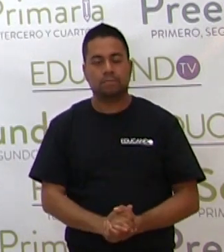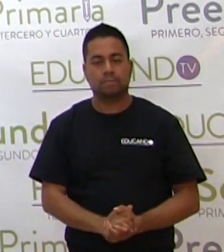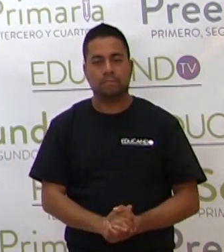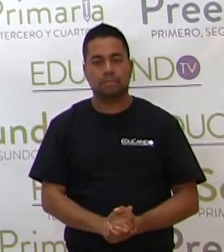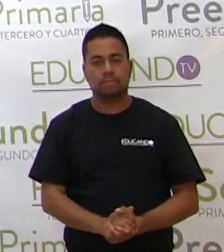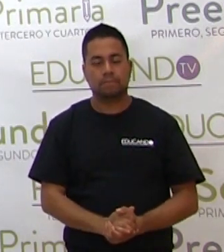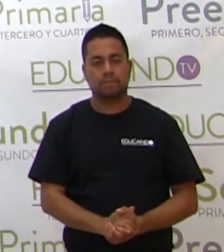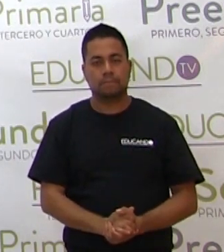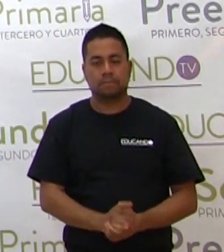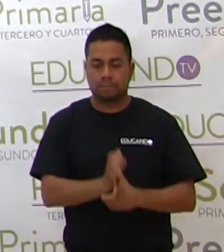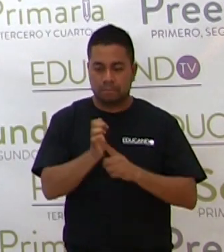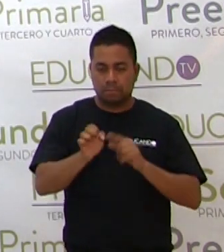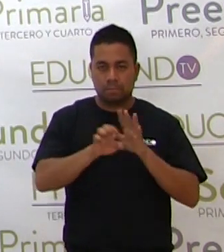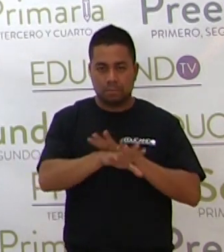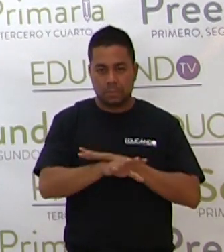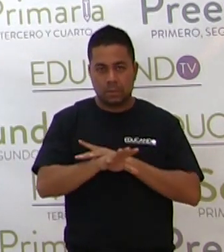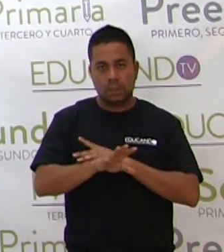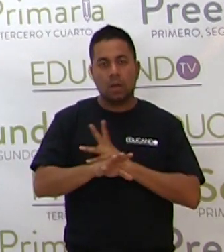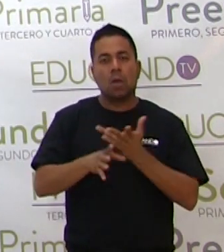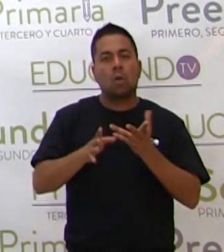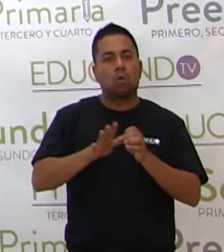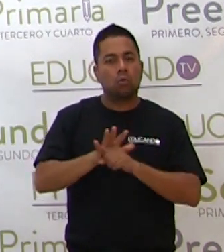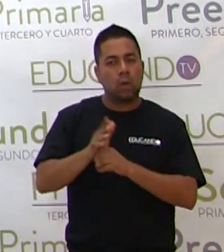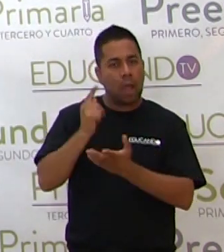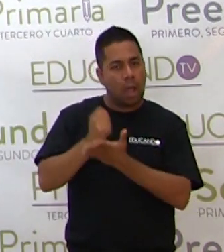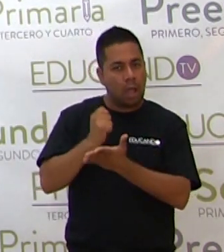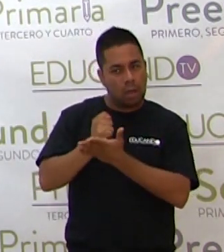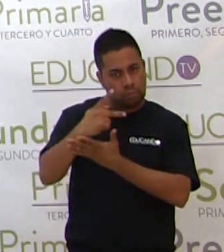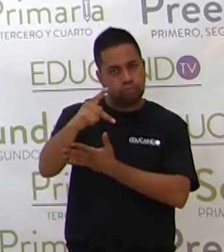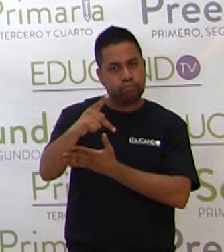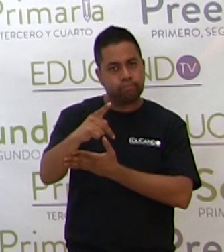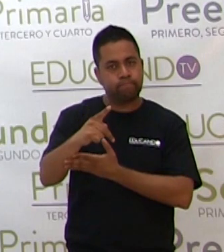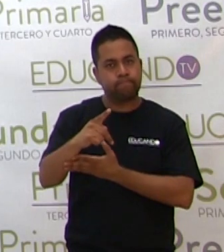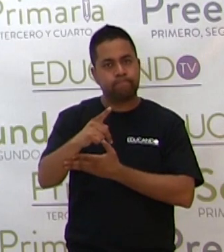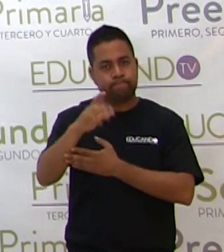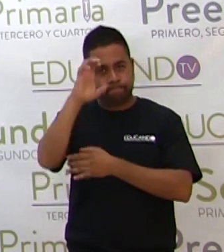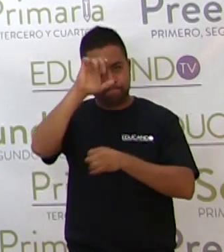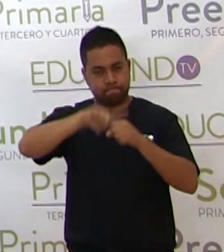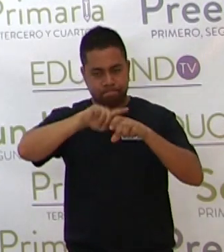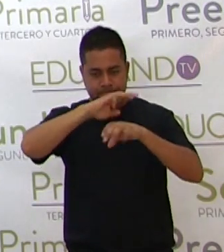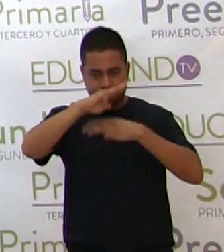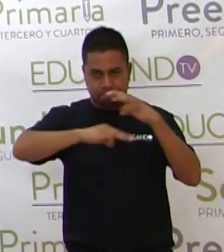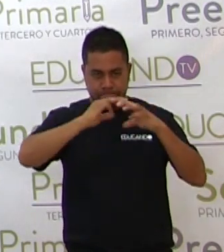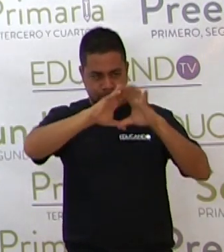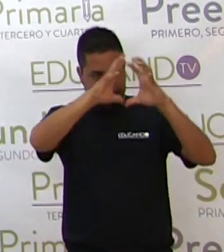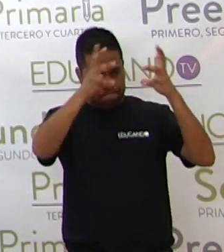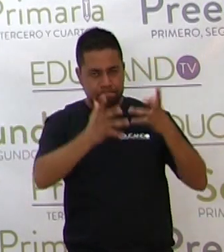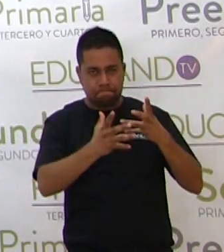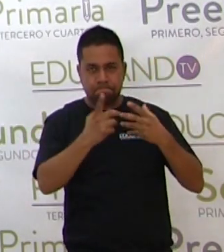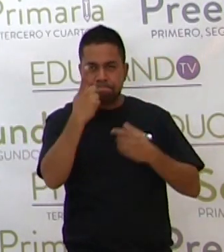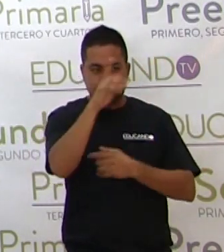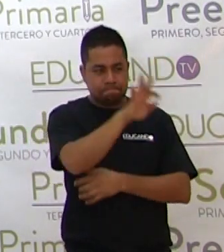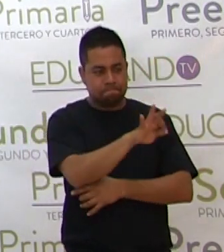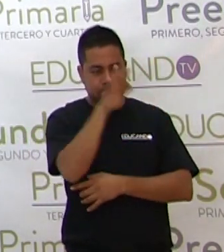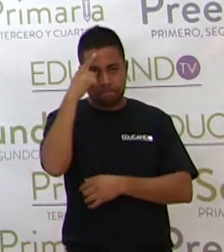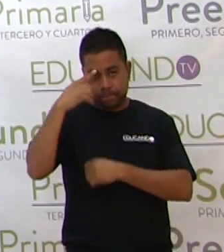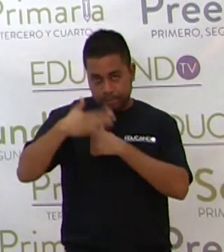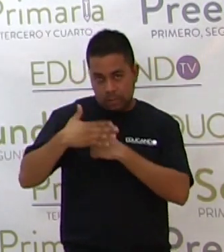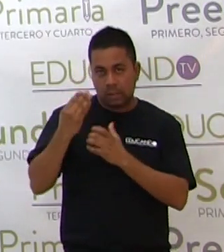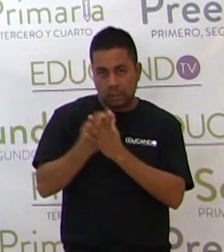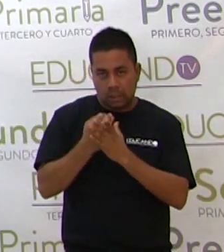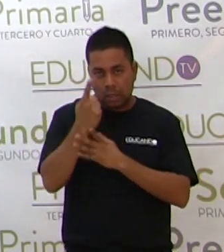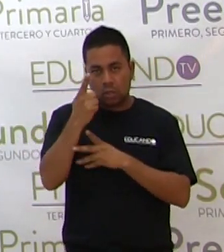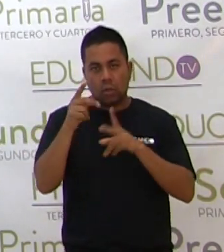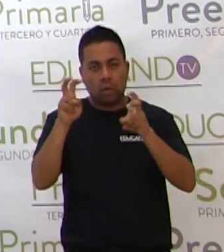entonces una de sus tareas es elegir una cultura para la próxima sesión